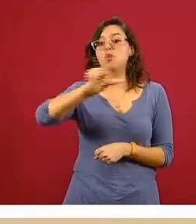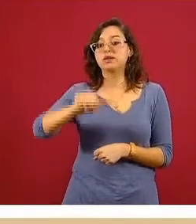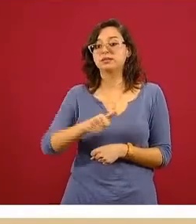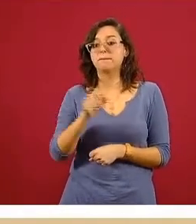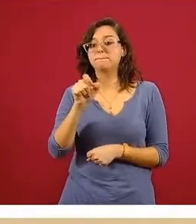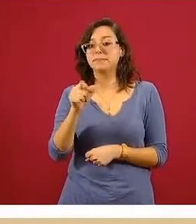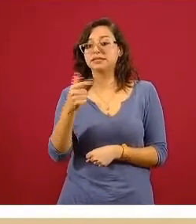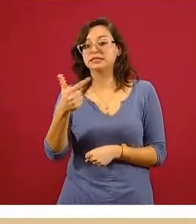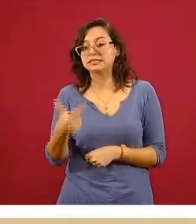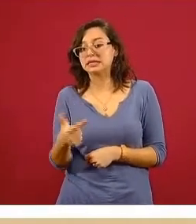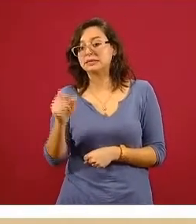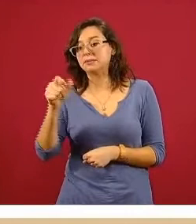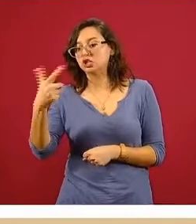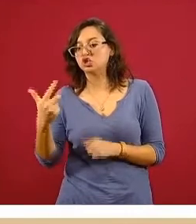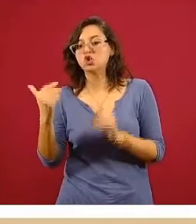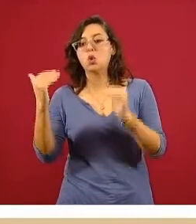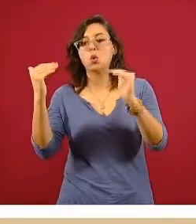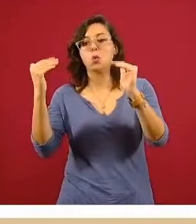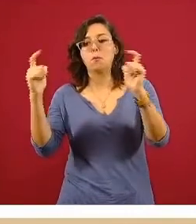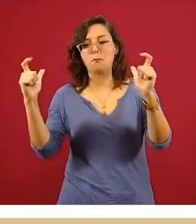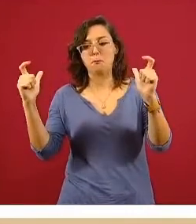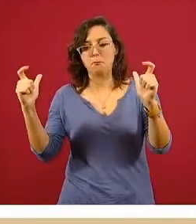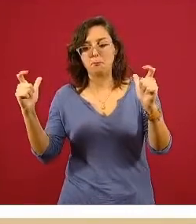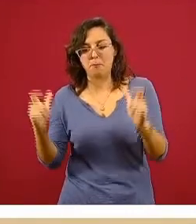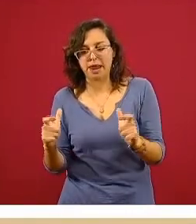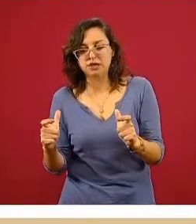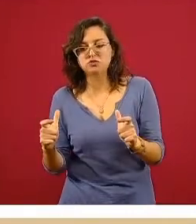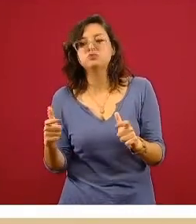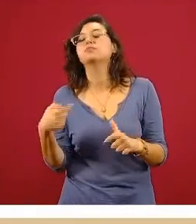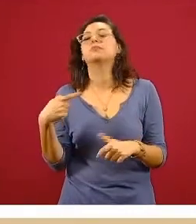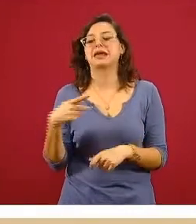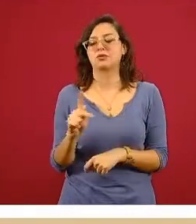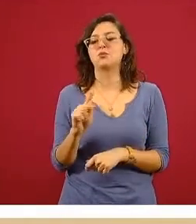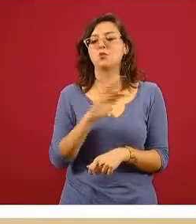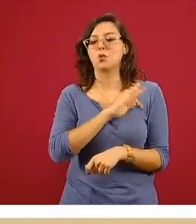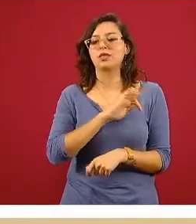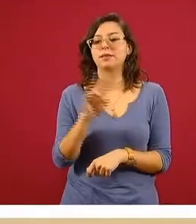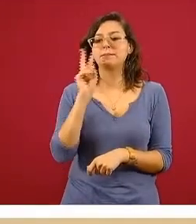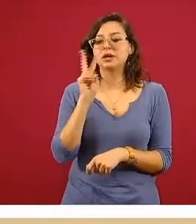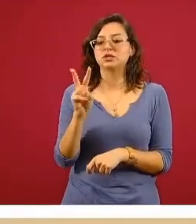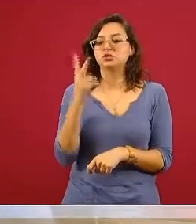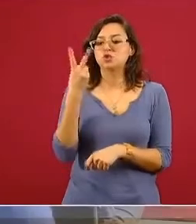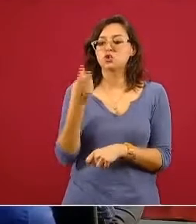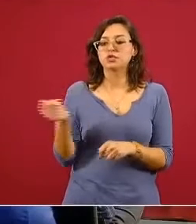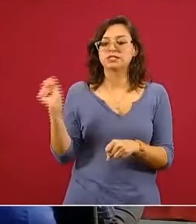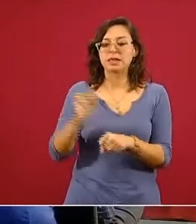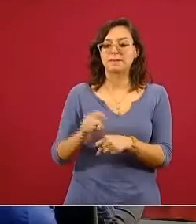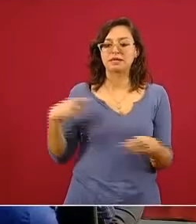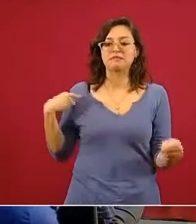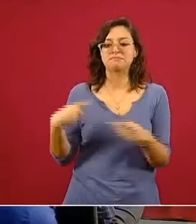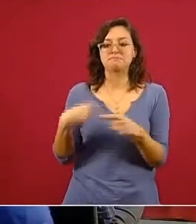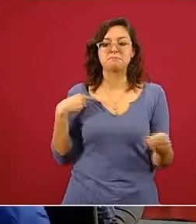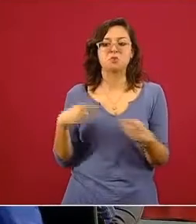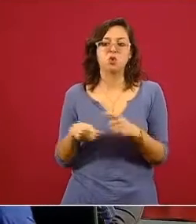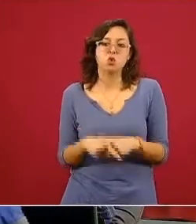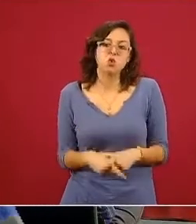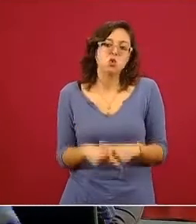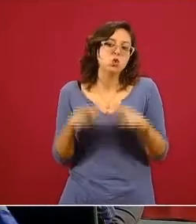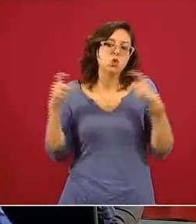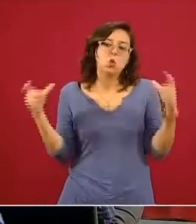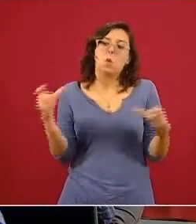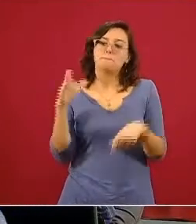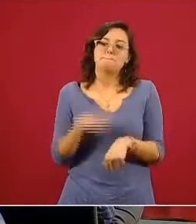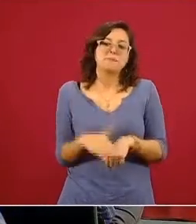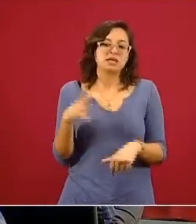la 27 y en la 28, pero si vemos precisamente en estas últimas 2 semanas es donde está la mayor cantidad